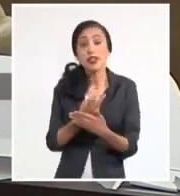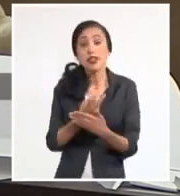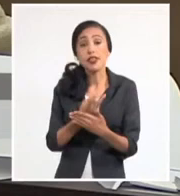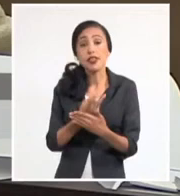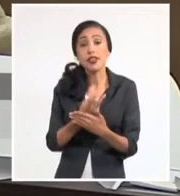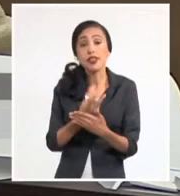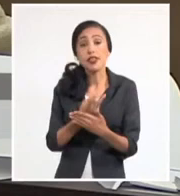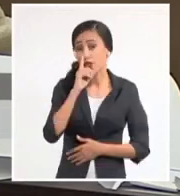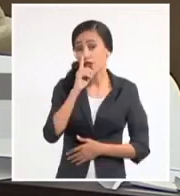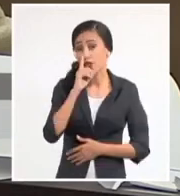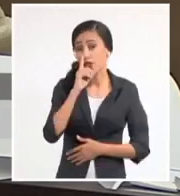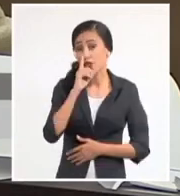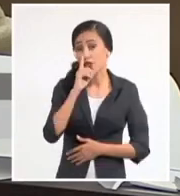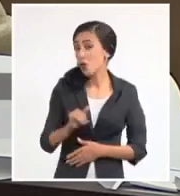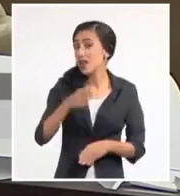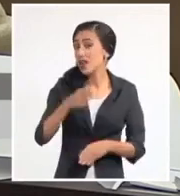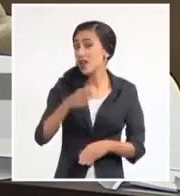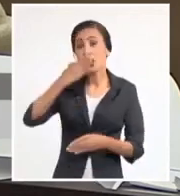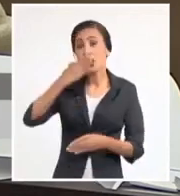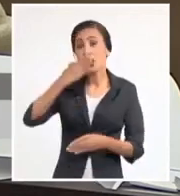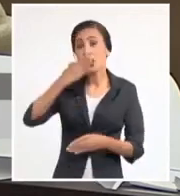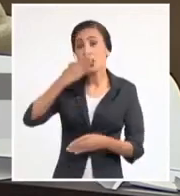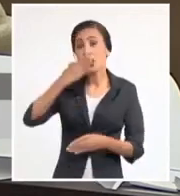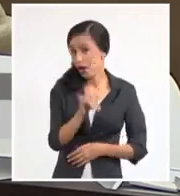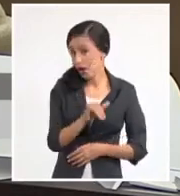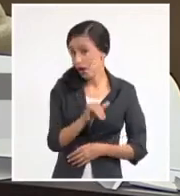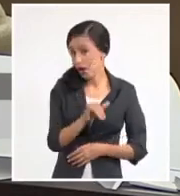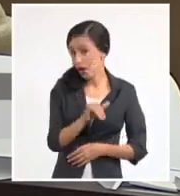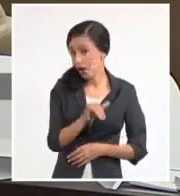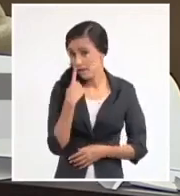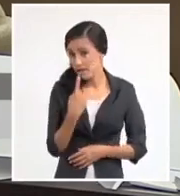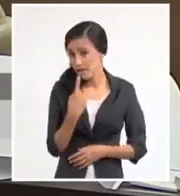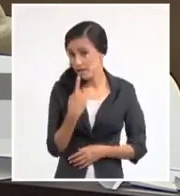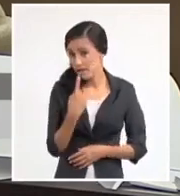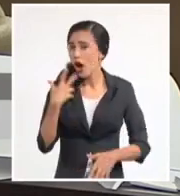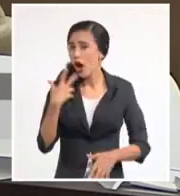también lo vimos en Santiago de Cuba en el acto de